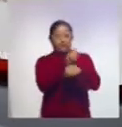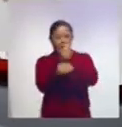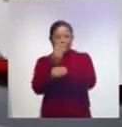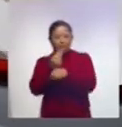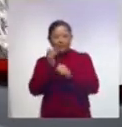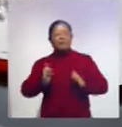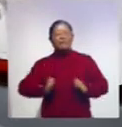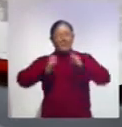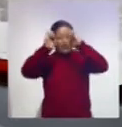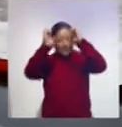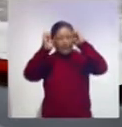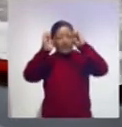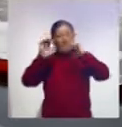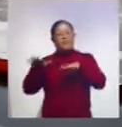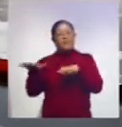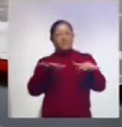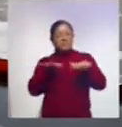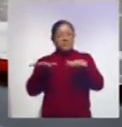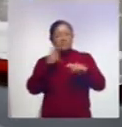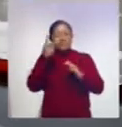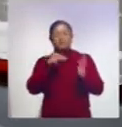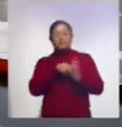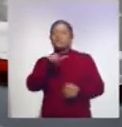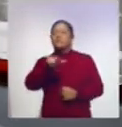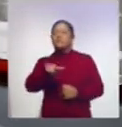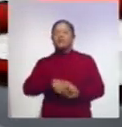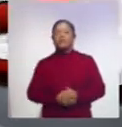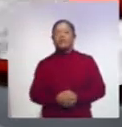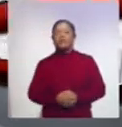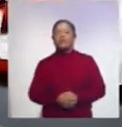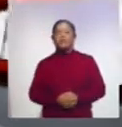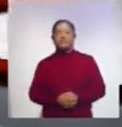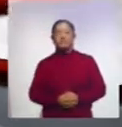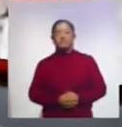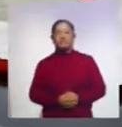históricos afectados por el sismo de 2017.